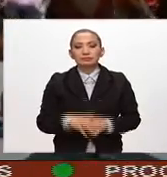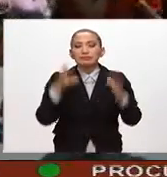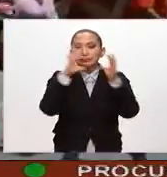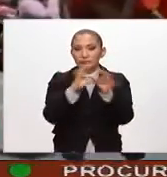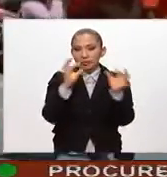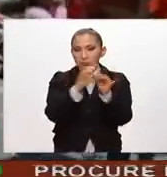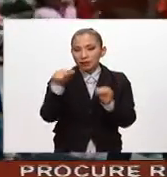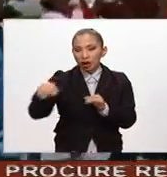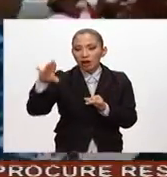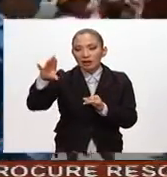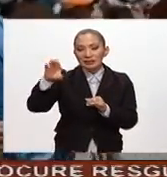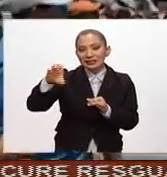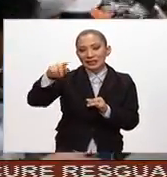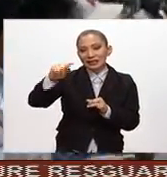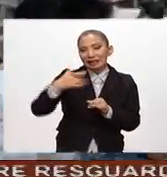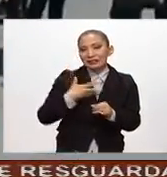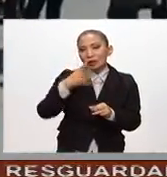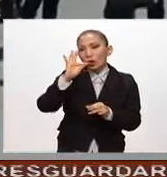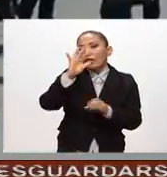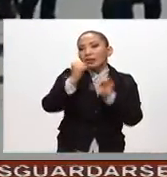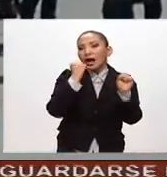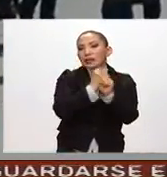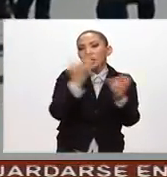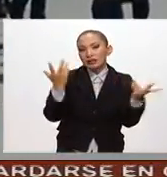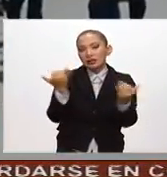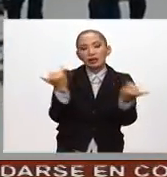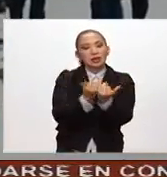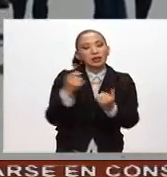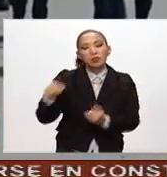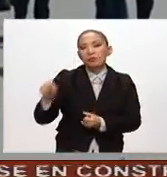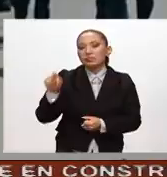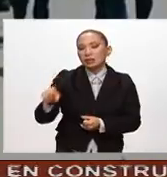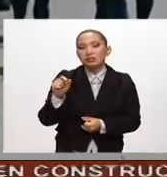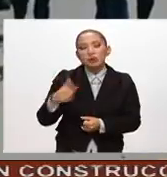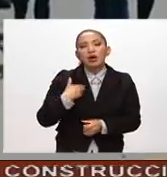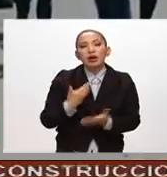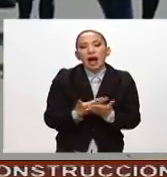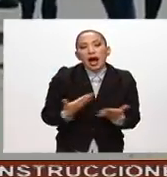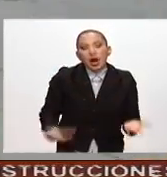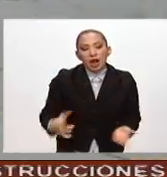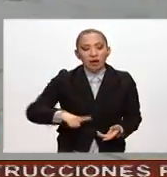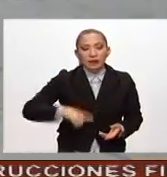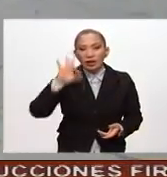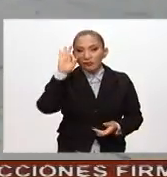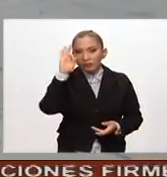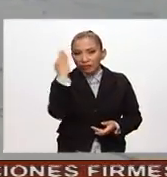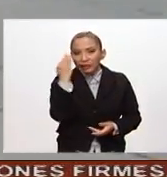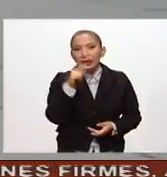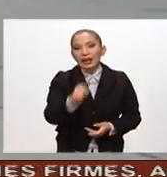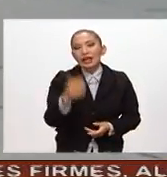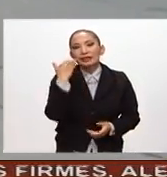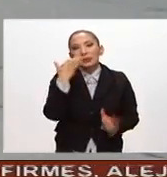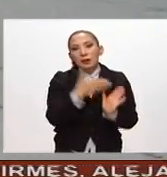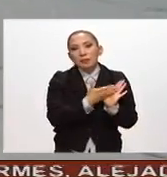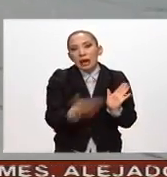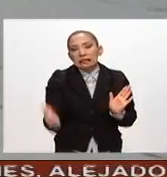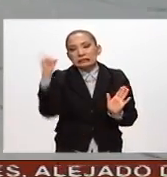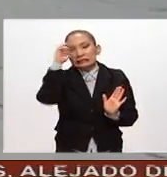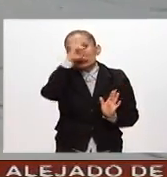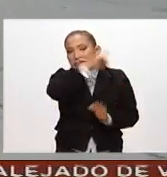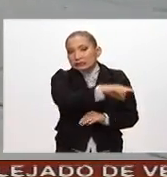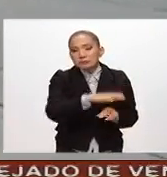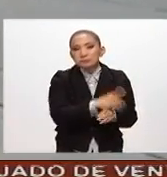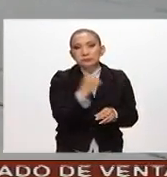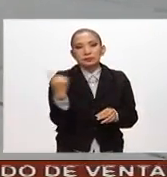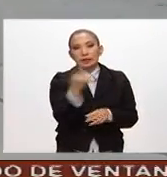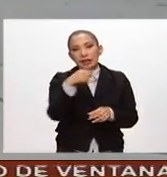Explicó que la CENTE lleva 40 años realizando este tipo de acciones y esta vez le tocó al gobierno federal un tiempo más complejo por